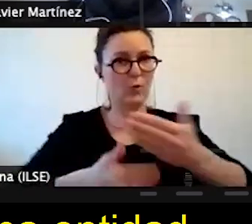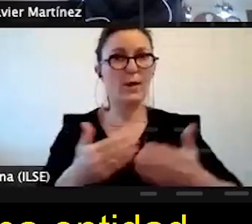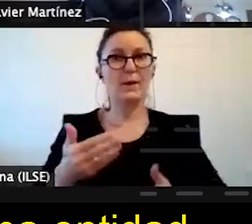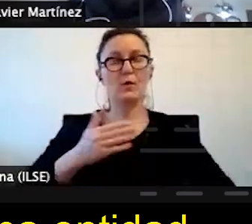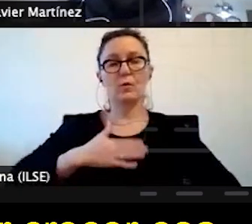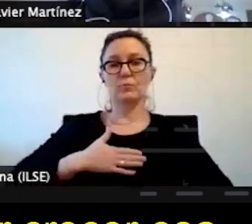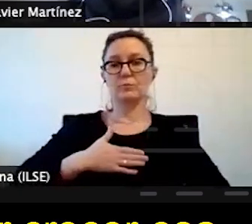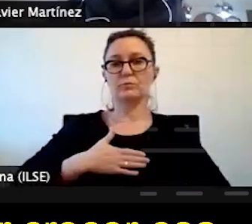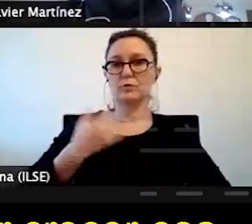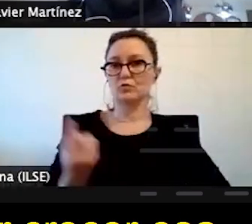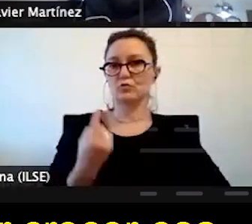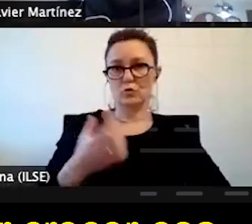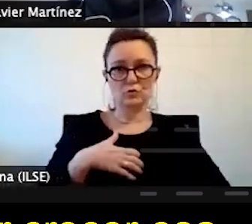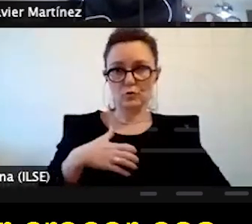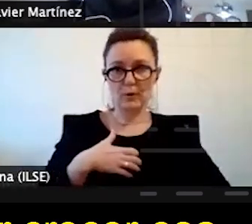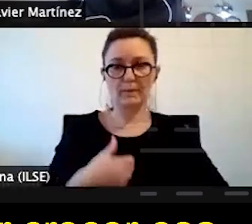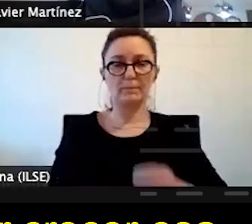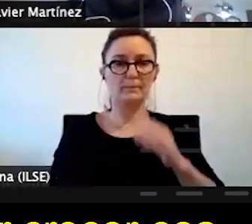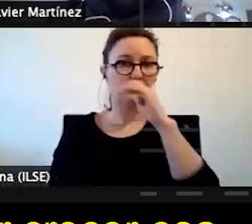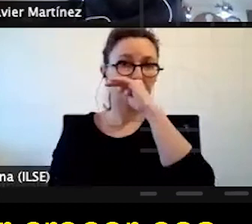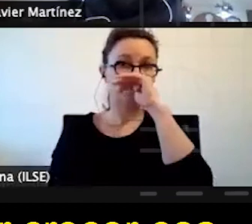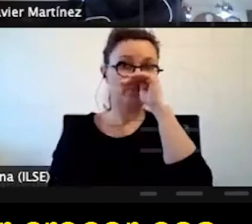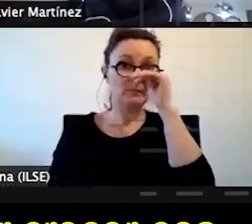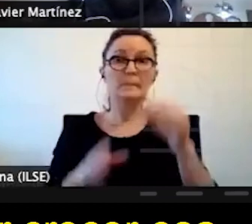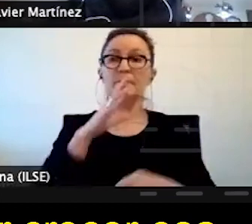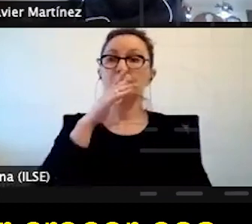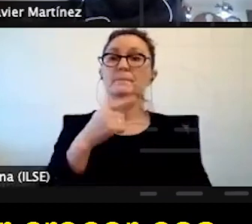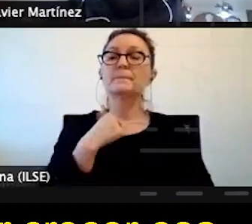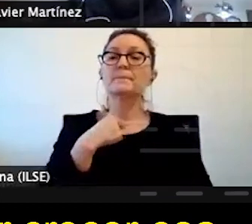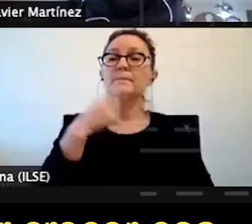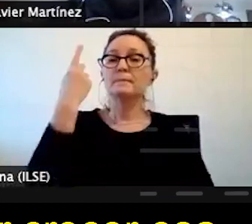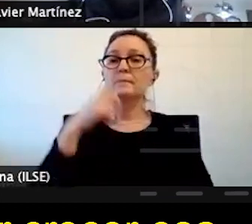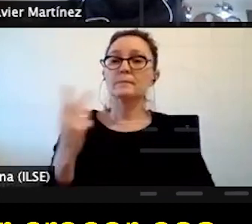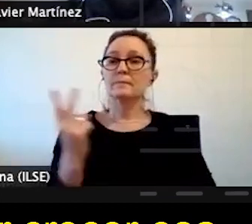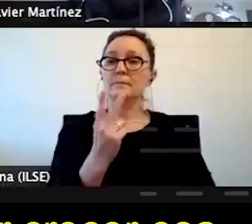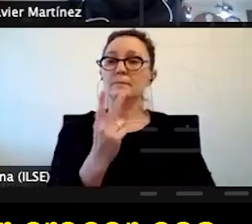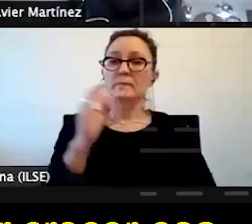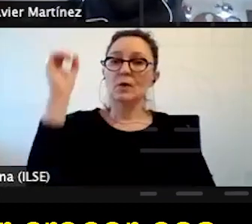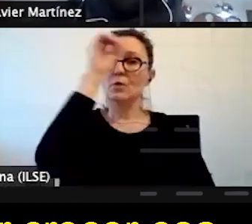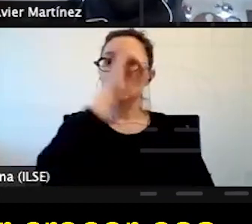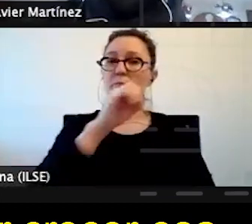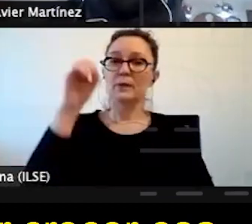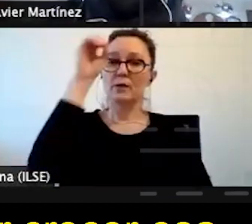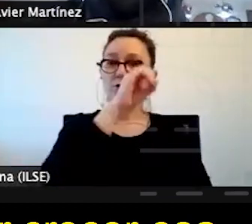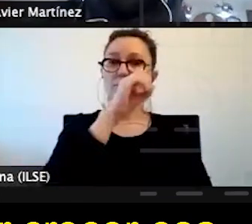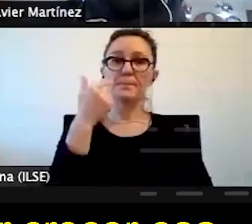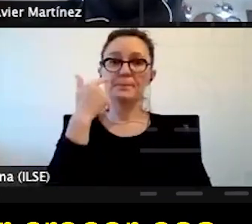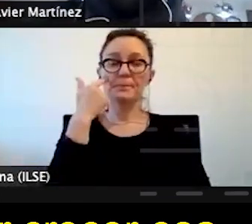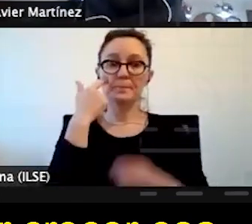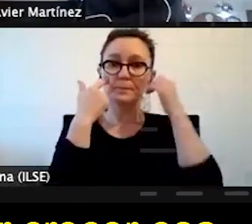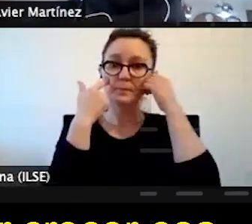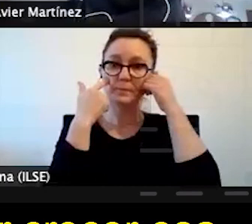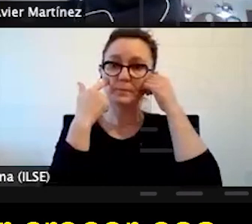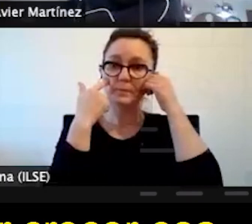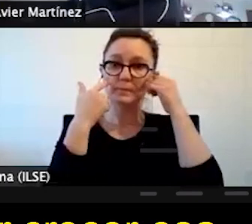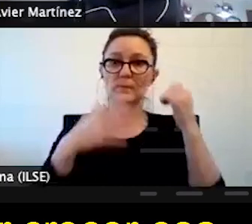¿no? Así que, bueno, pues me gustaría saber vuestra opinión sobre cómo podemos hacer crecer